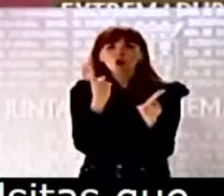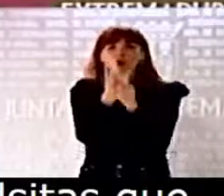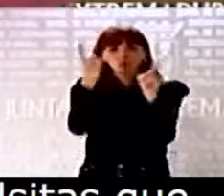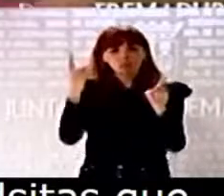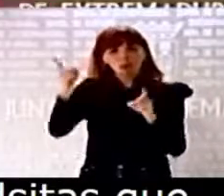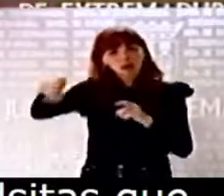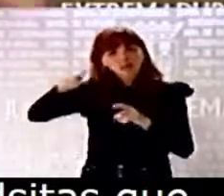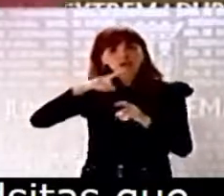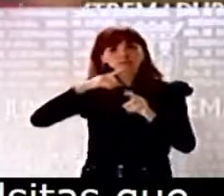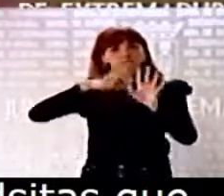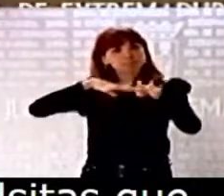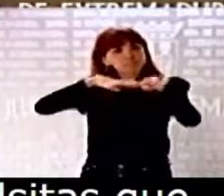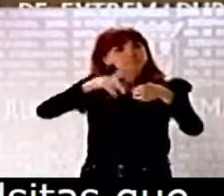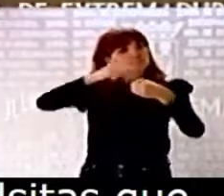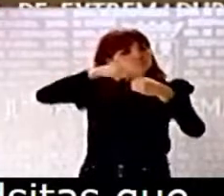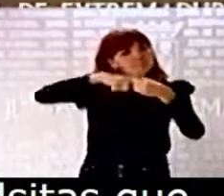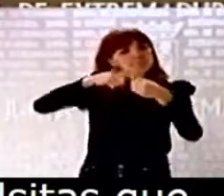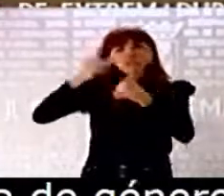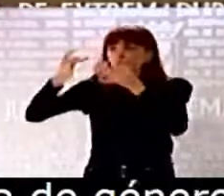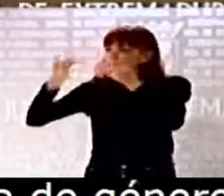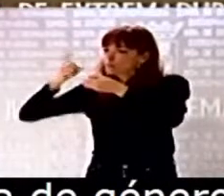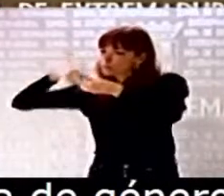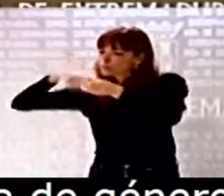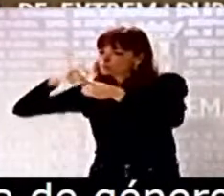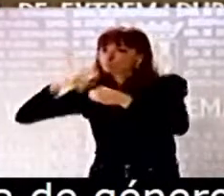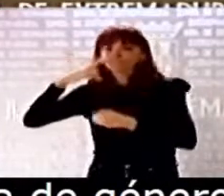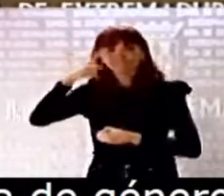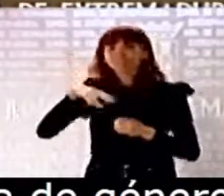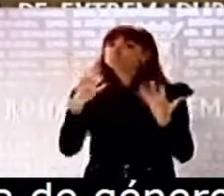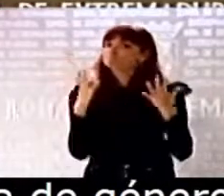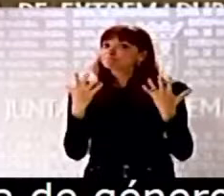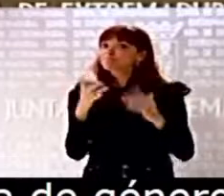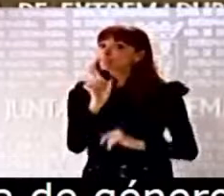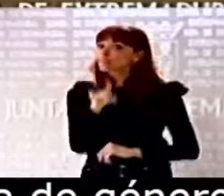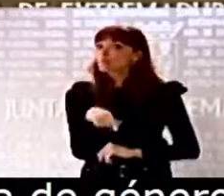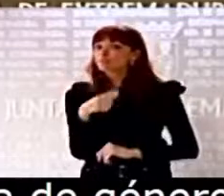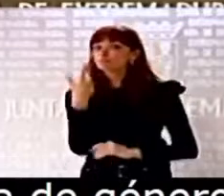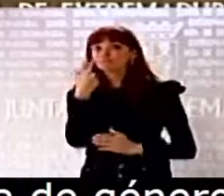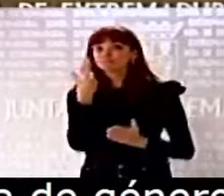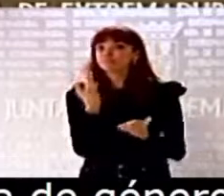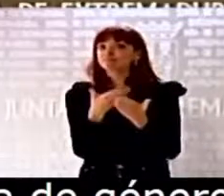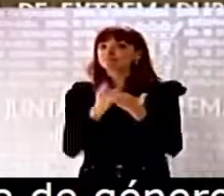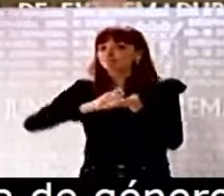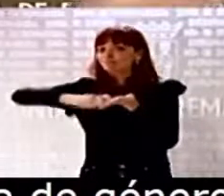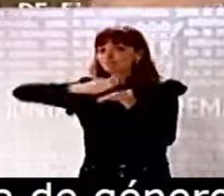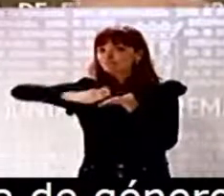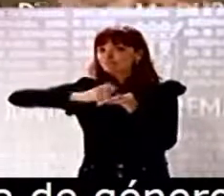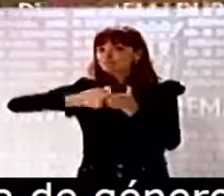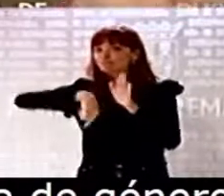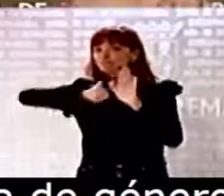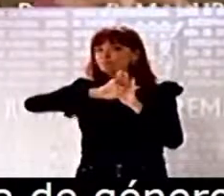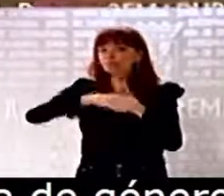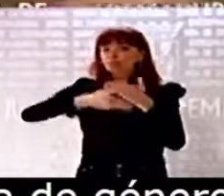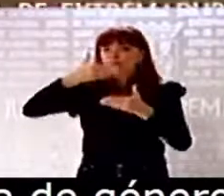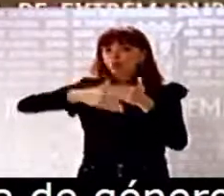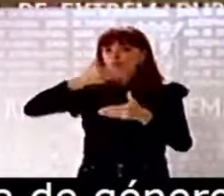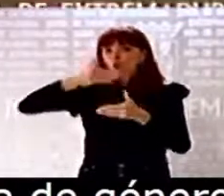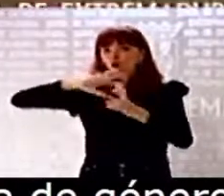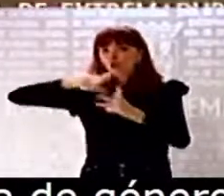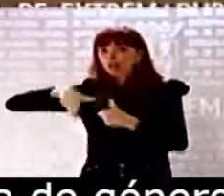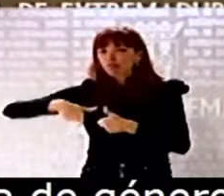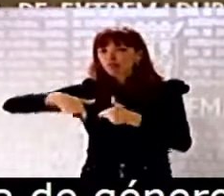de las manifestaciones, de las actividades y sobre todo que plasman en sus portadas, en sus contenidos